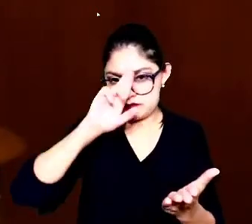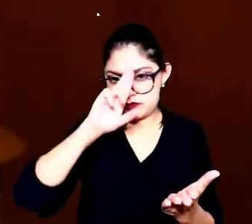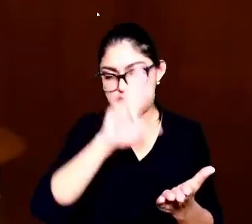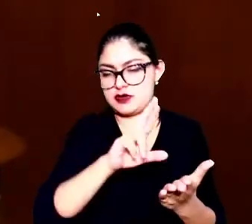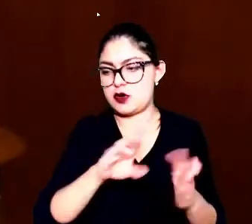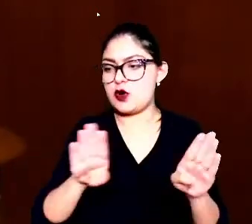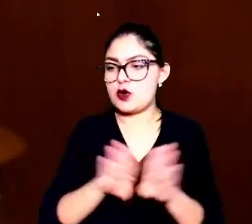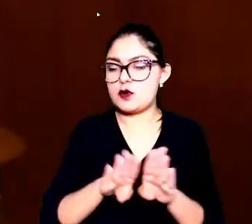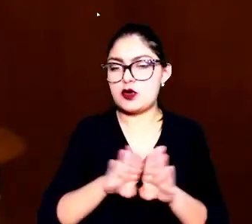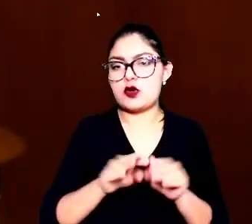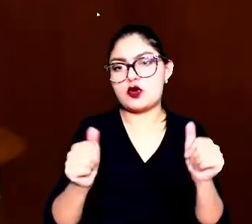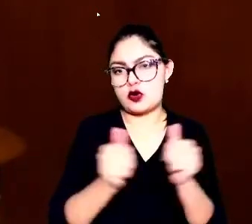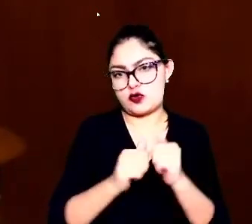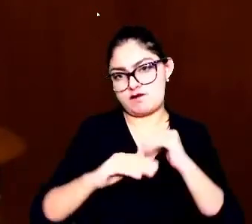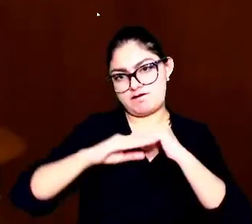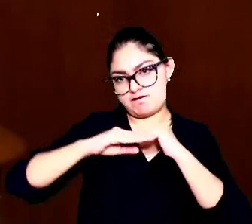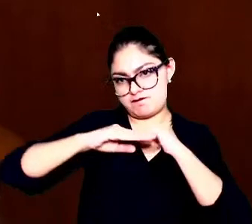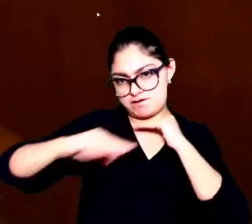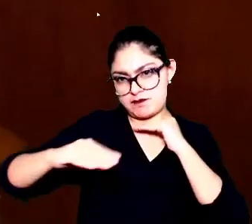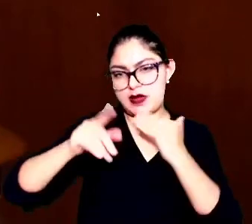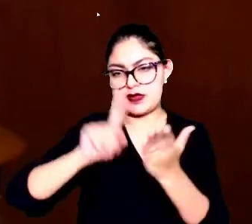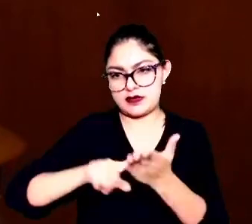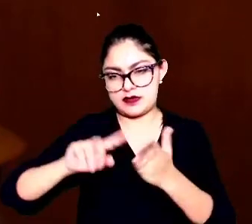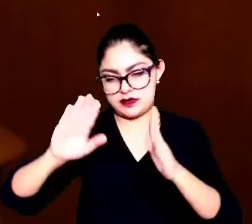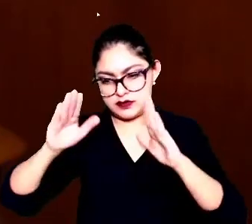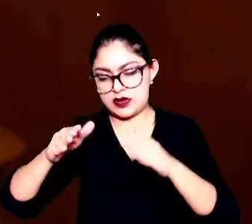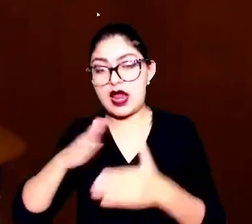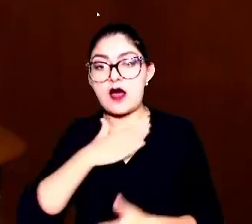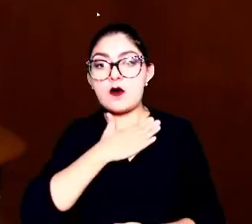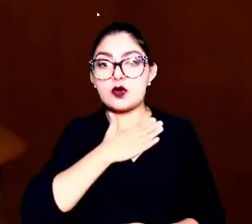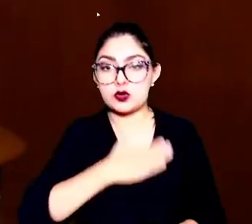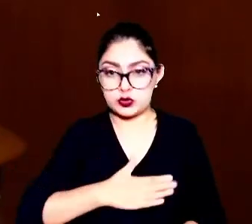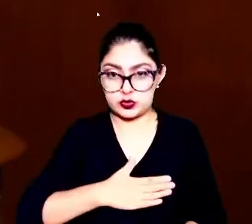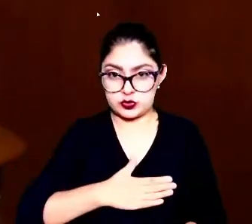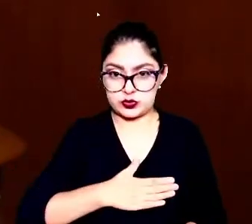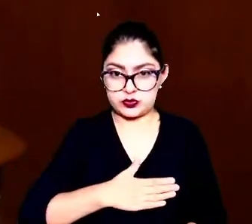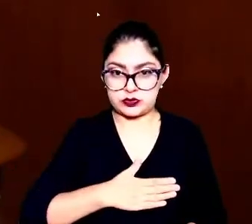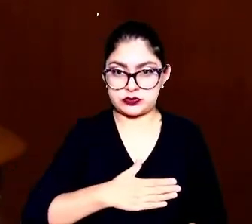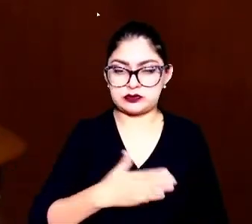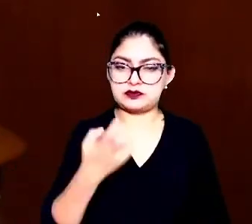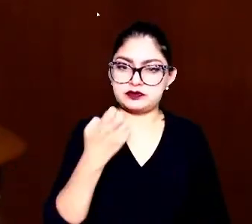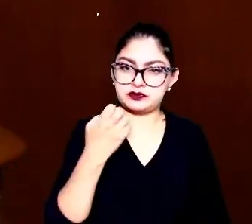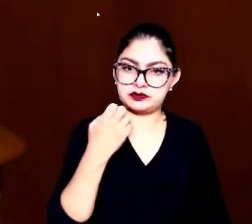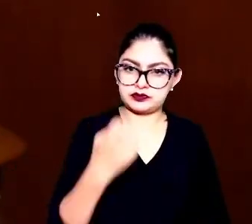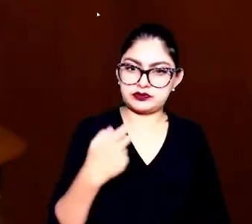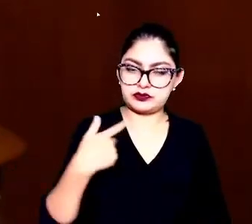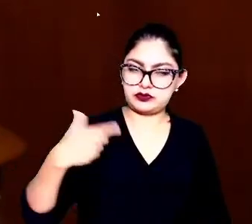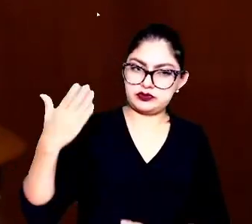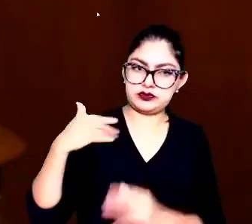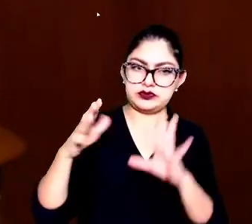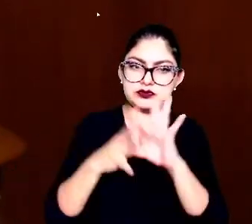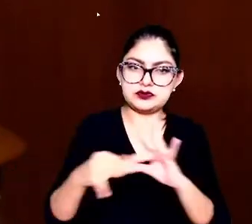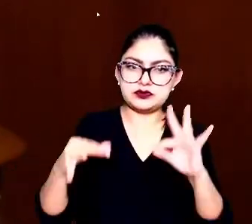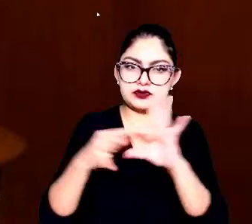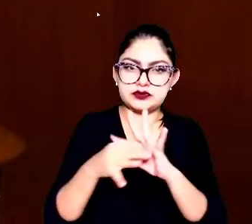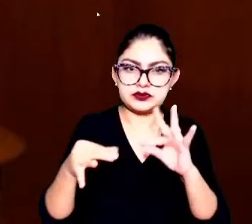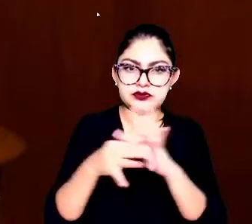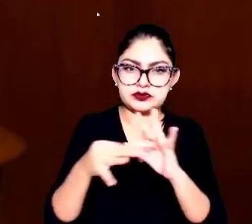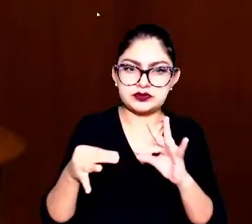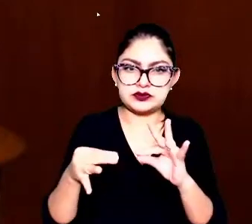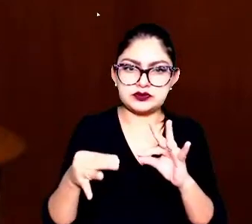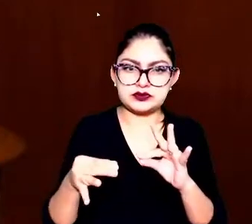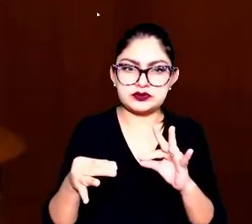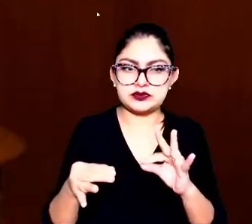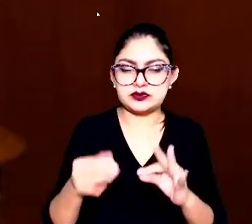en la impartición de la justicia por lo anteriormente expuesto se